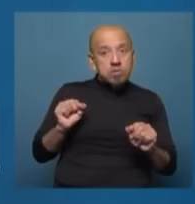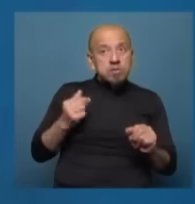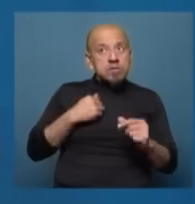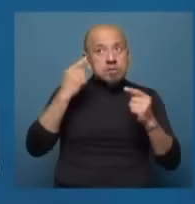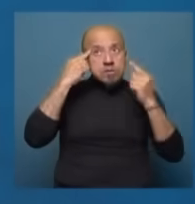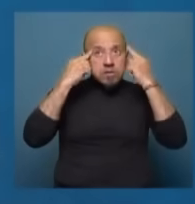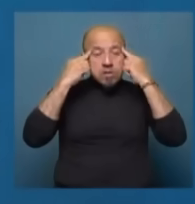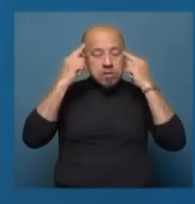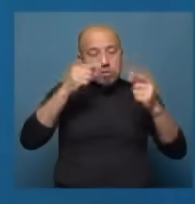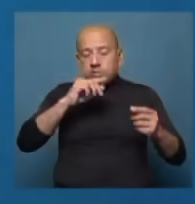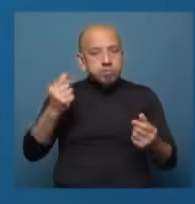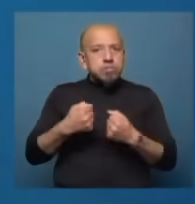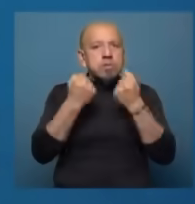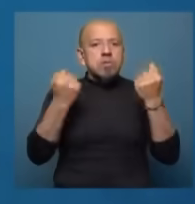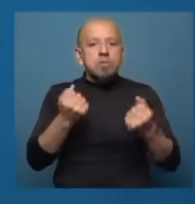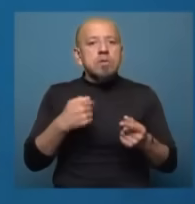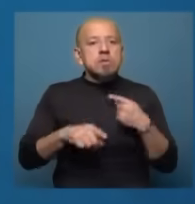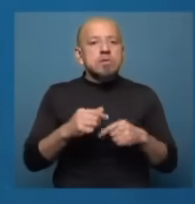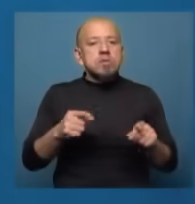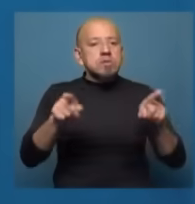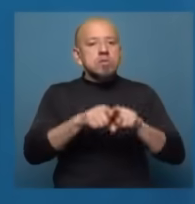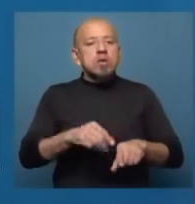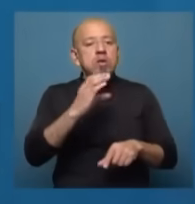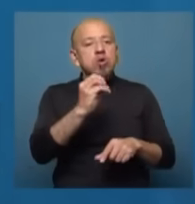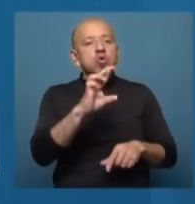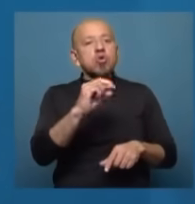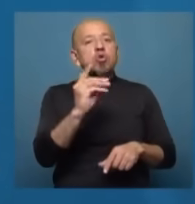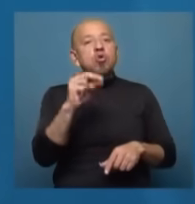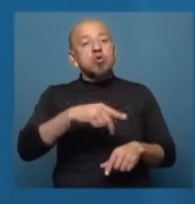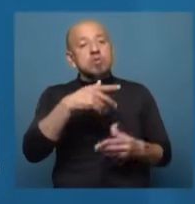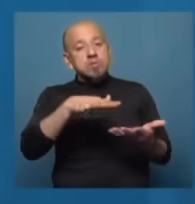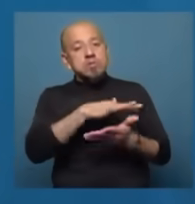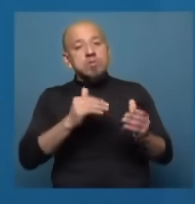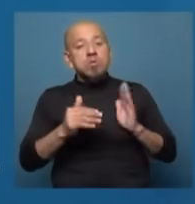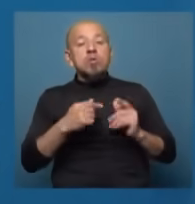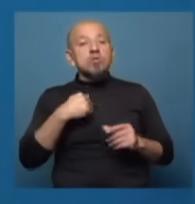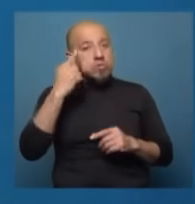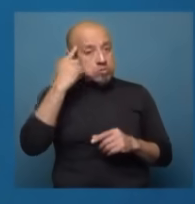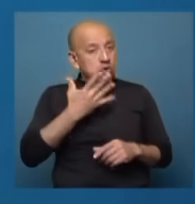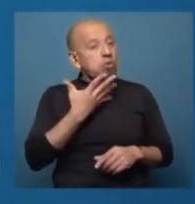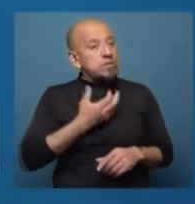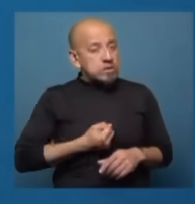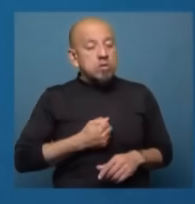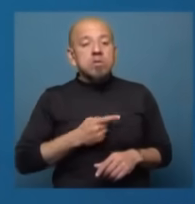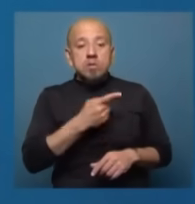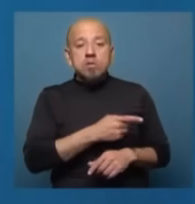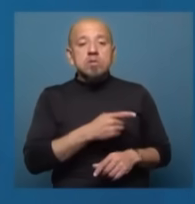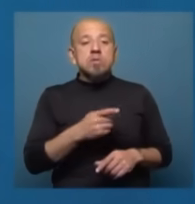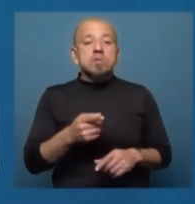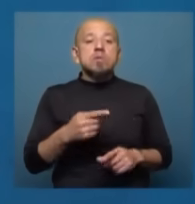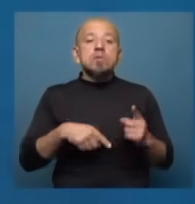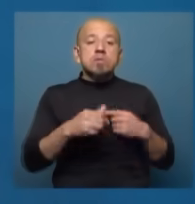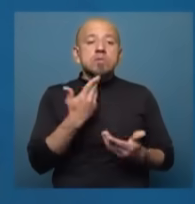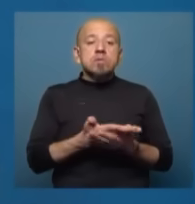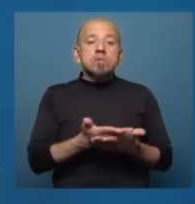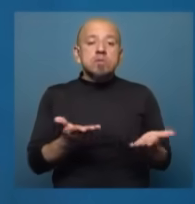pasas en un salto continu continuo que es lo que nos pasó con la víctima del cordón que en realidad estamos convencidos que que corresponde que sea